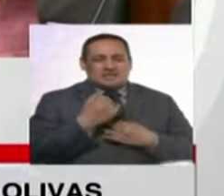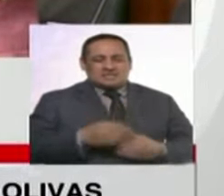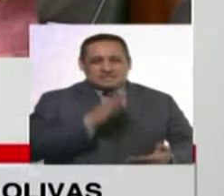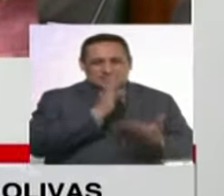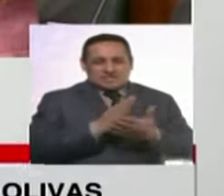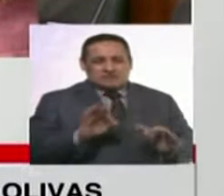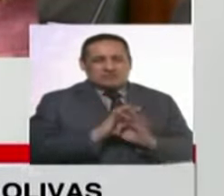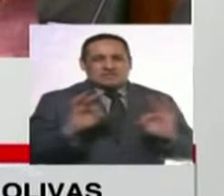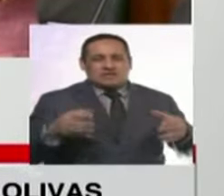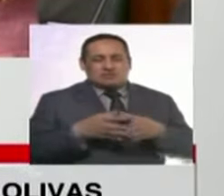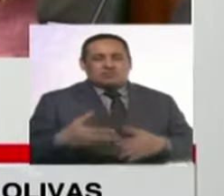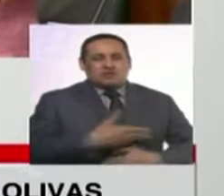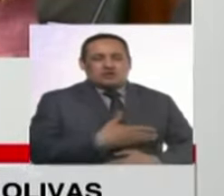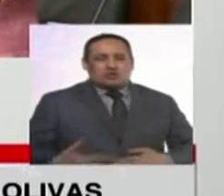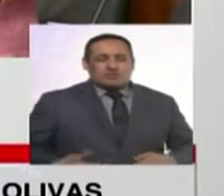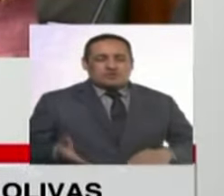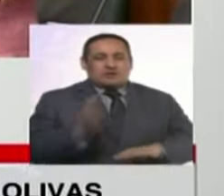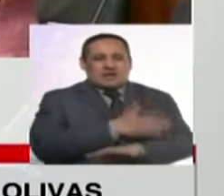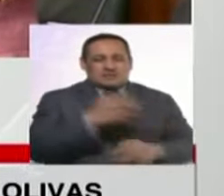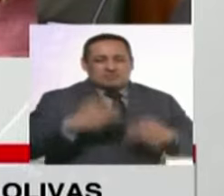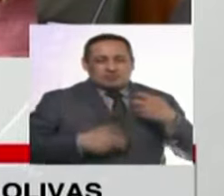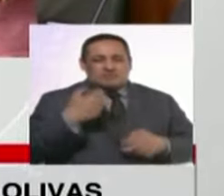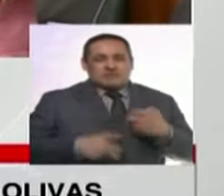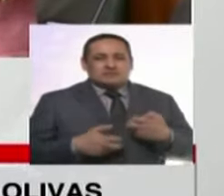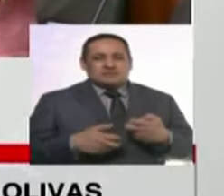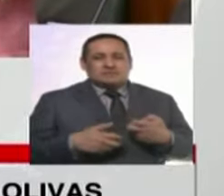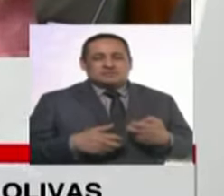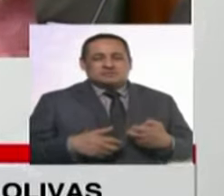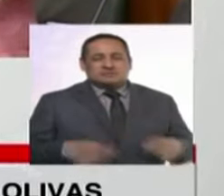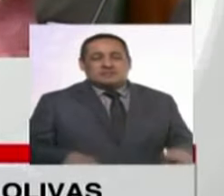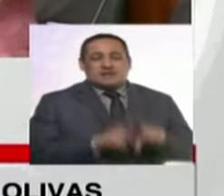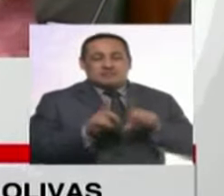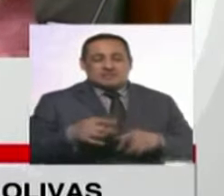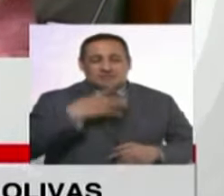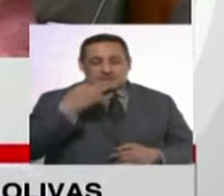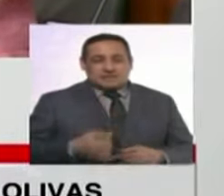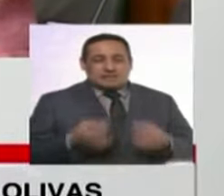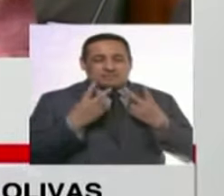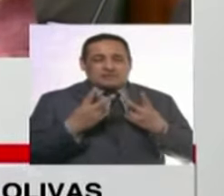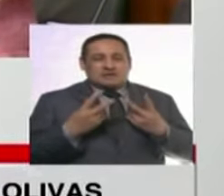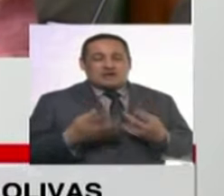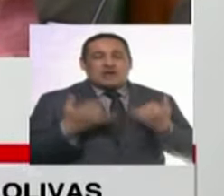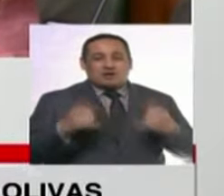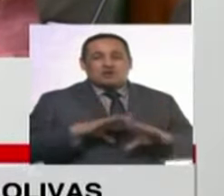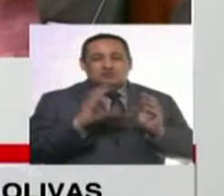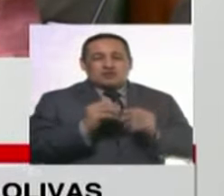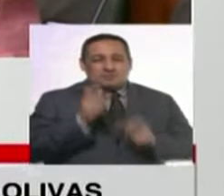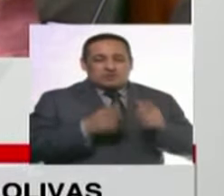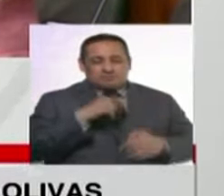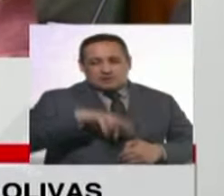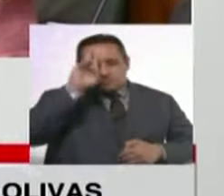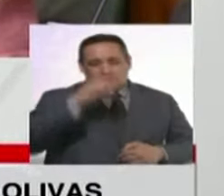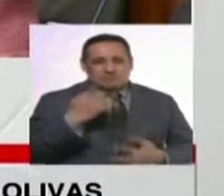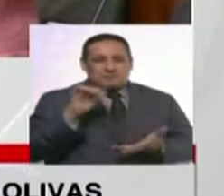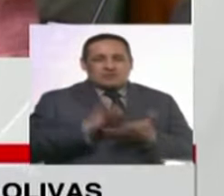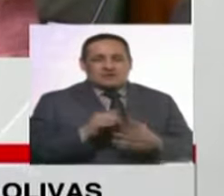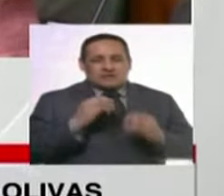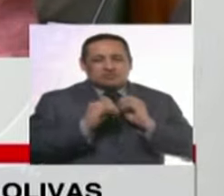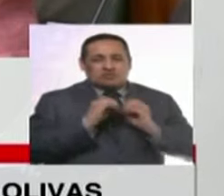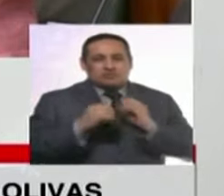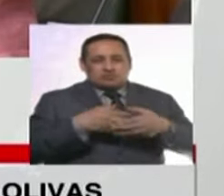seriedad por parte del gobierno ante esta problemática sinceramente todos los peruanos Esperamos que hay